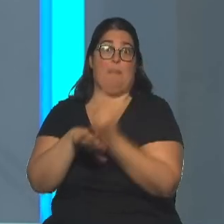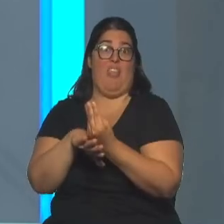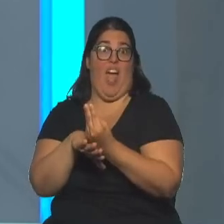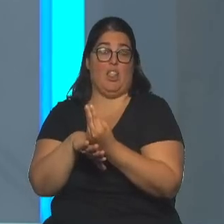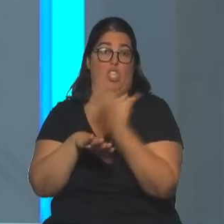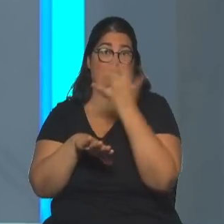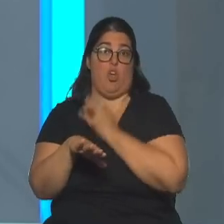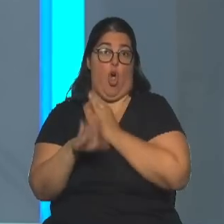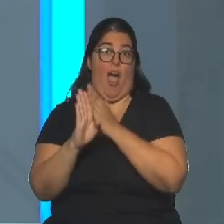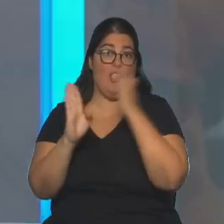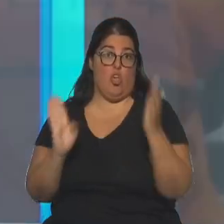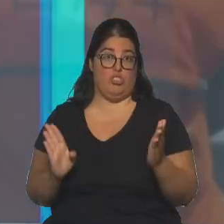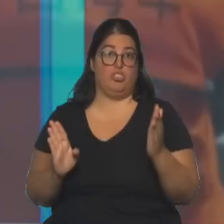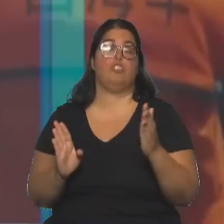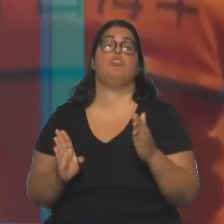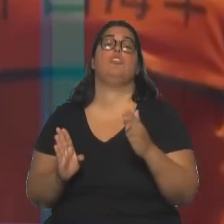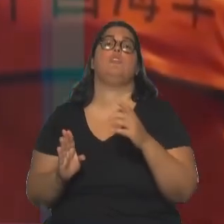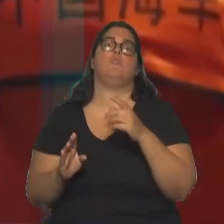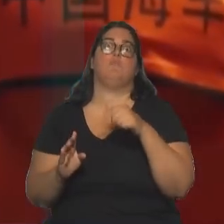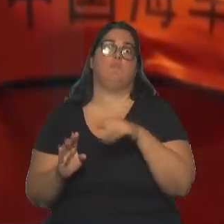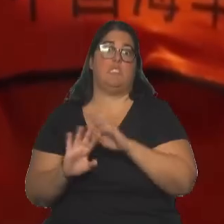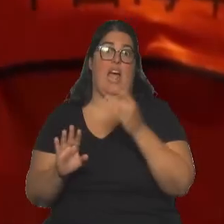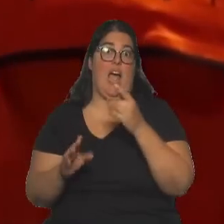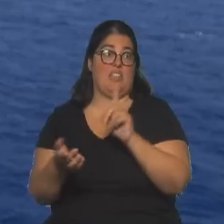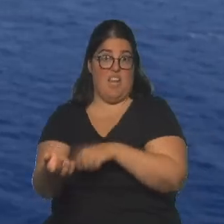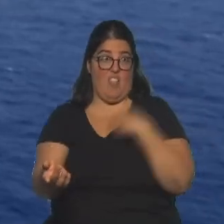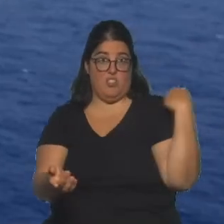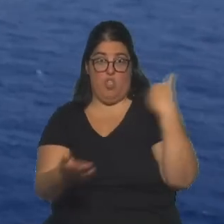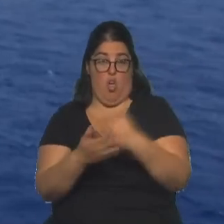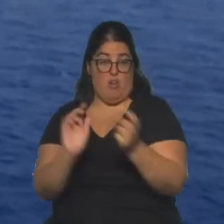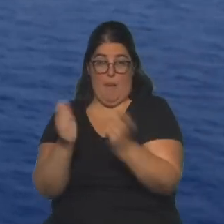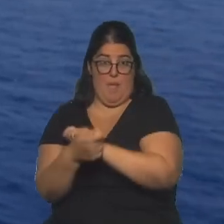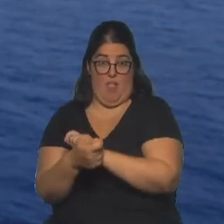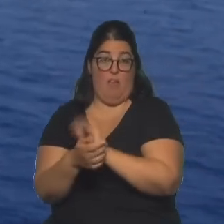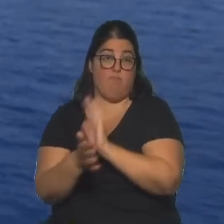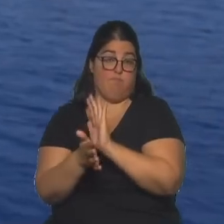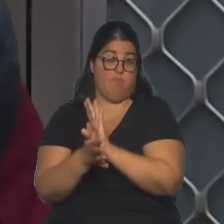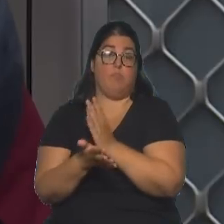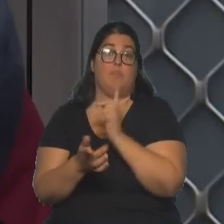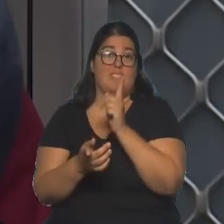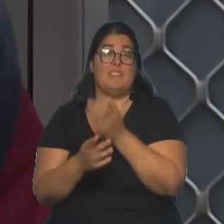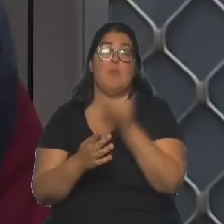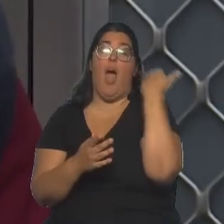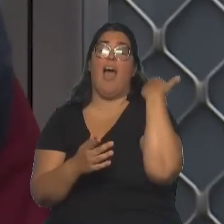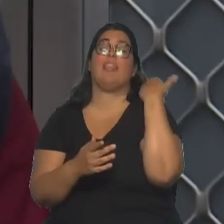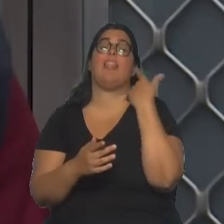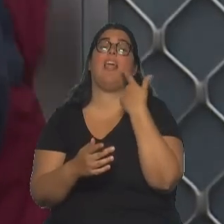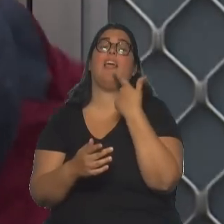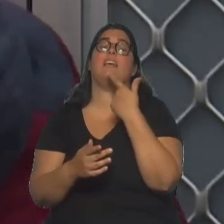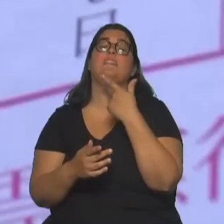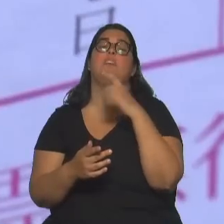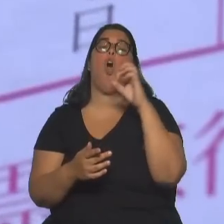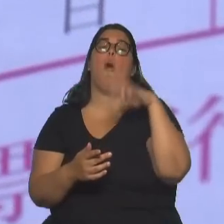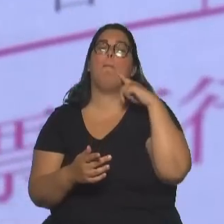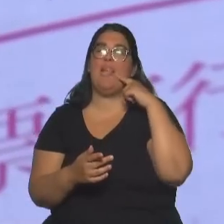5 años, cambiando una tradición que venía casualmente desde el retiro de Deng